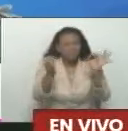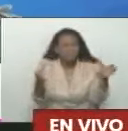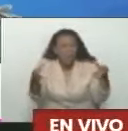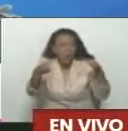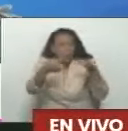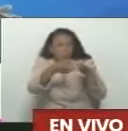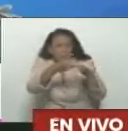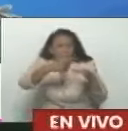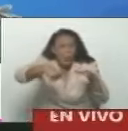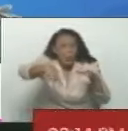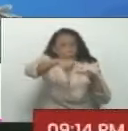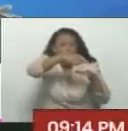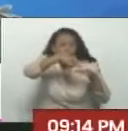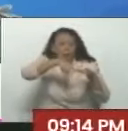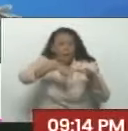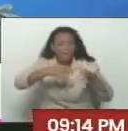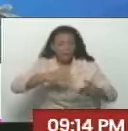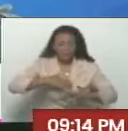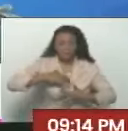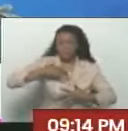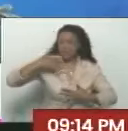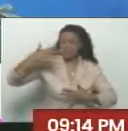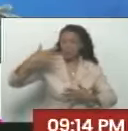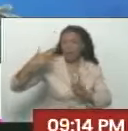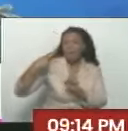conjugarse toda esa fuerza espiritual,